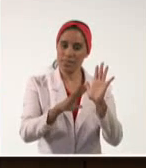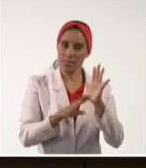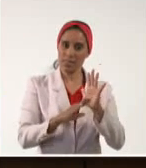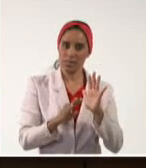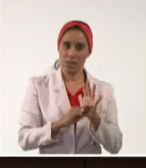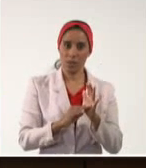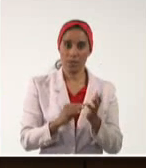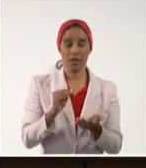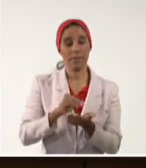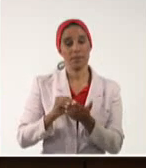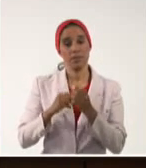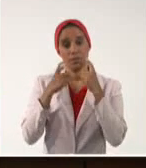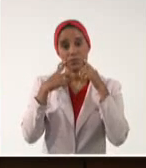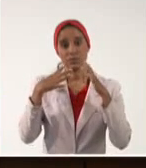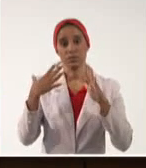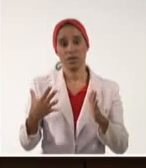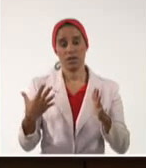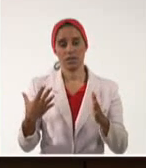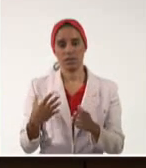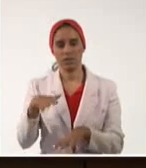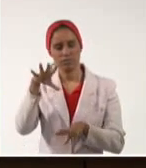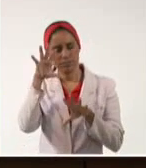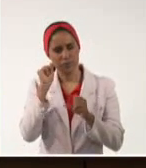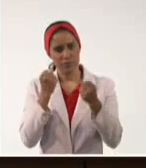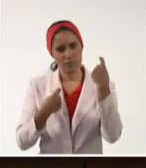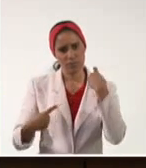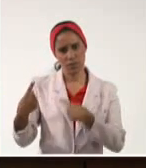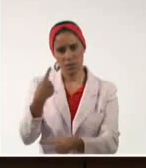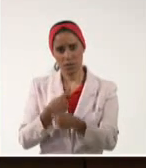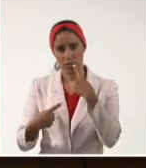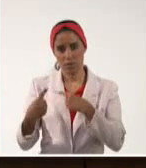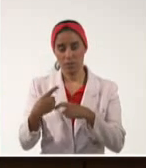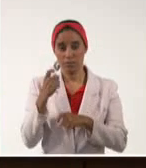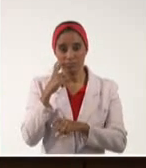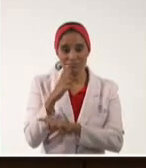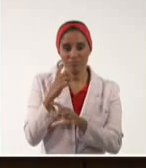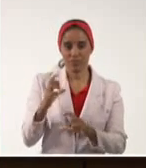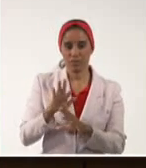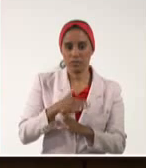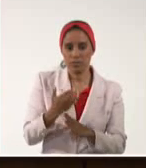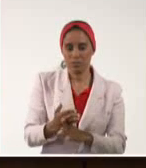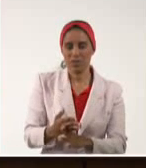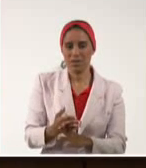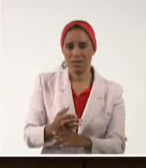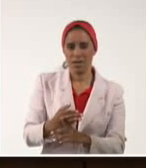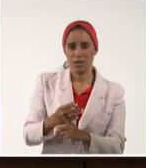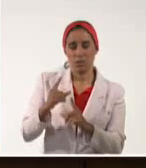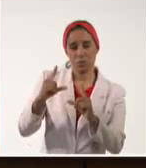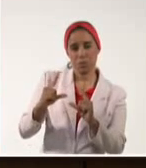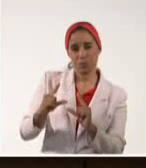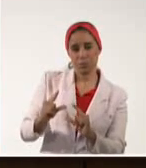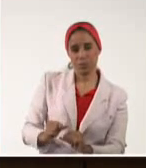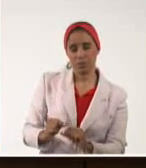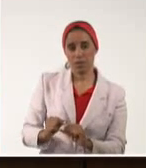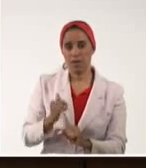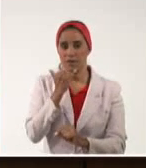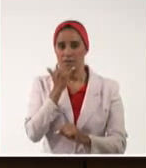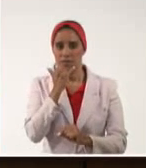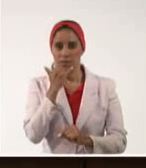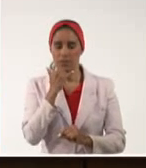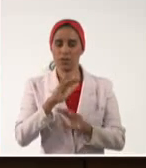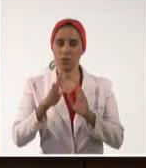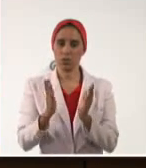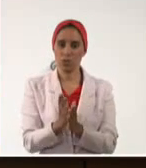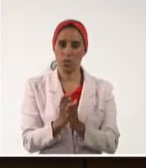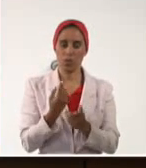que provocan lógicas e incomprensiones e impactos negativos por su aplicación en condiciones desfavorables, lo que